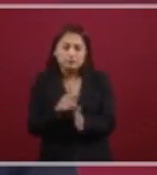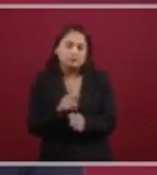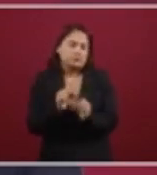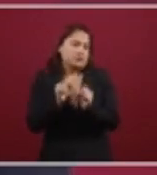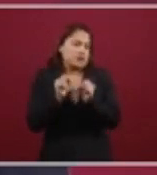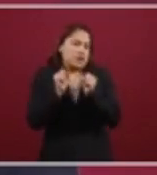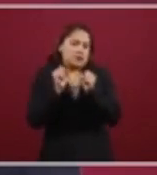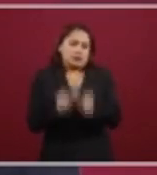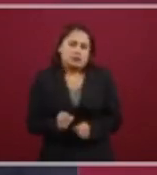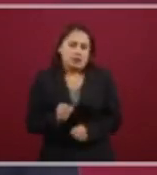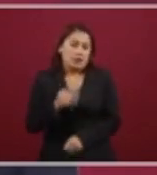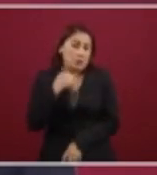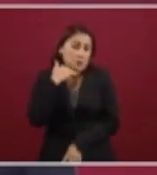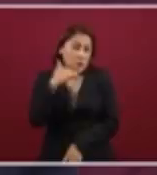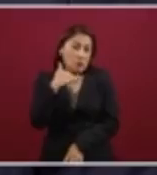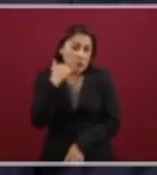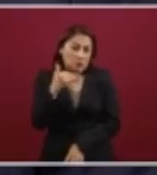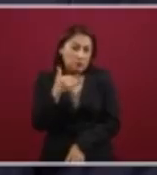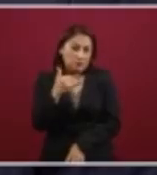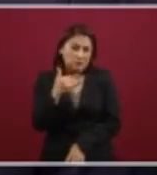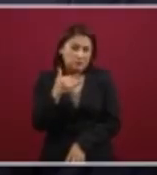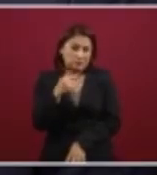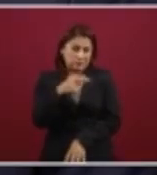No se necesita presentar pruebas.